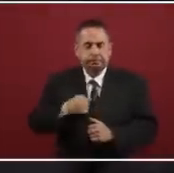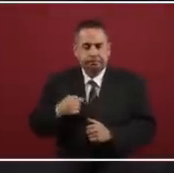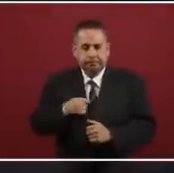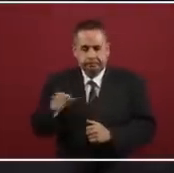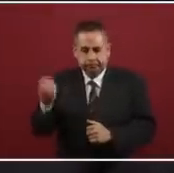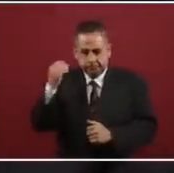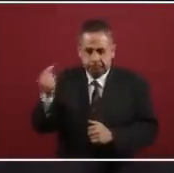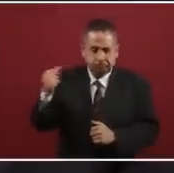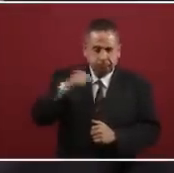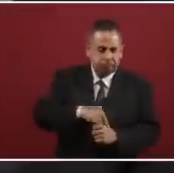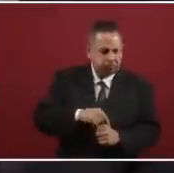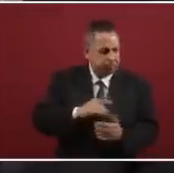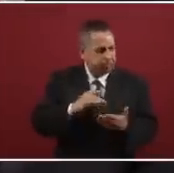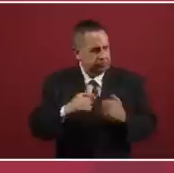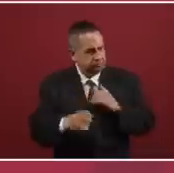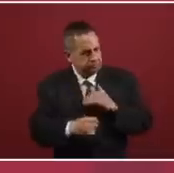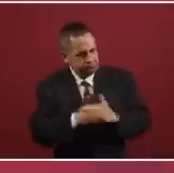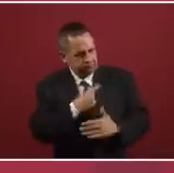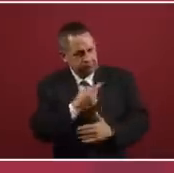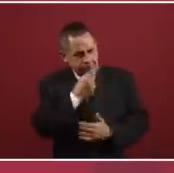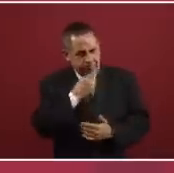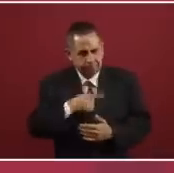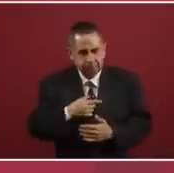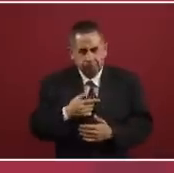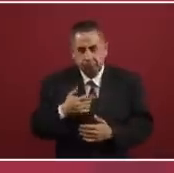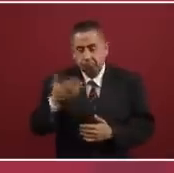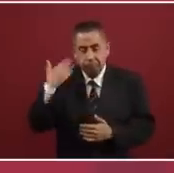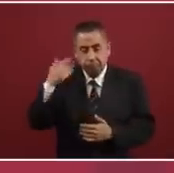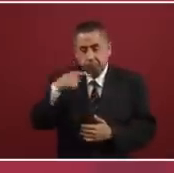me entero de que se había